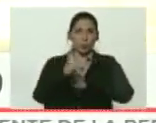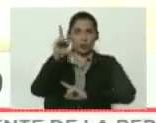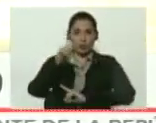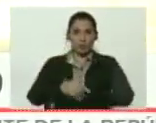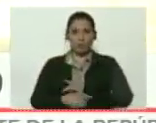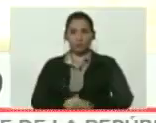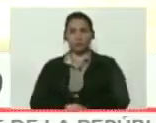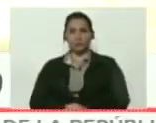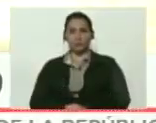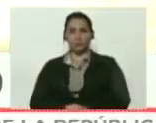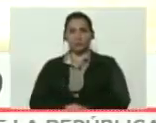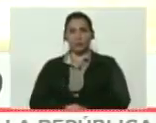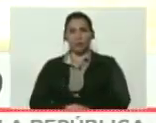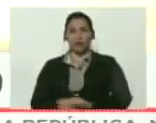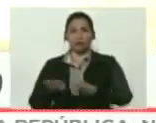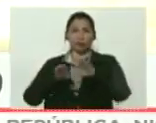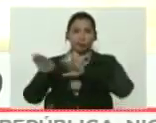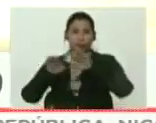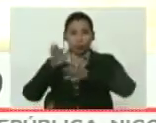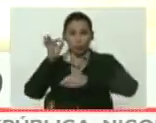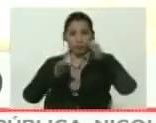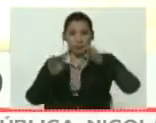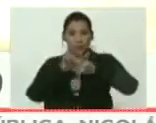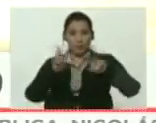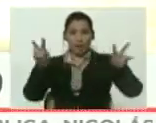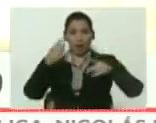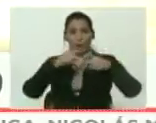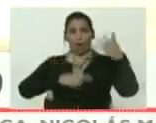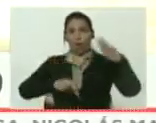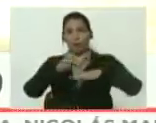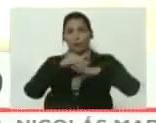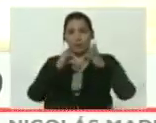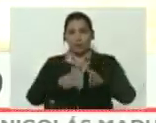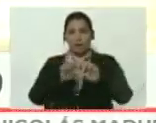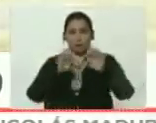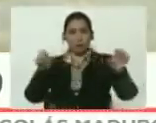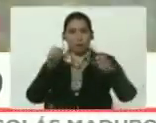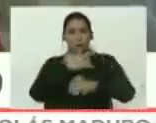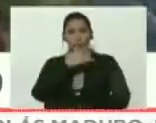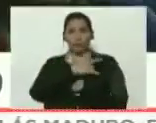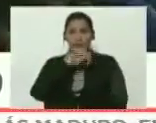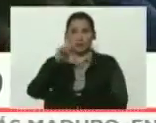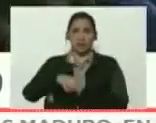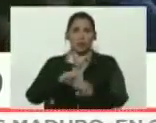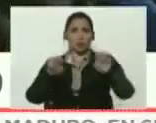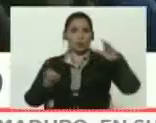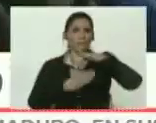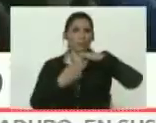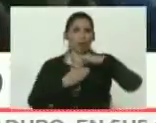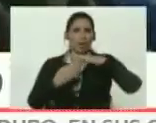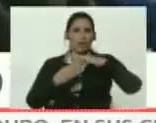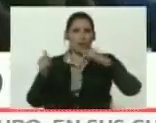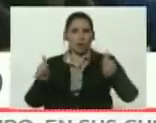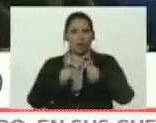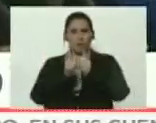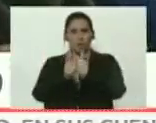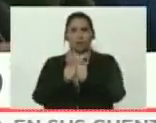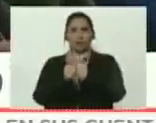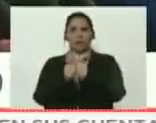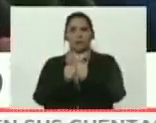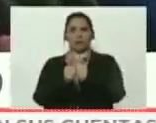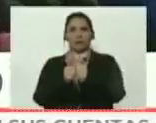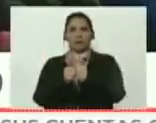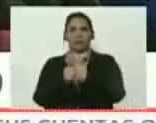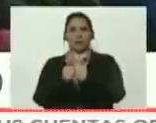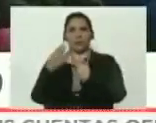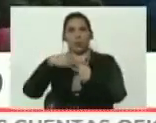supuesto, Interior, Justicia y Paz, entre otros ministerios, Educación Universitaria, Educación Básica, que nos acompañan y